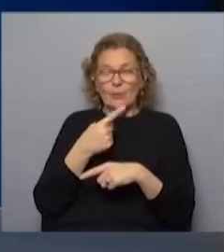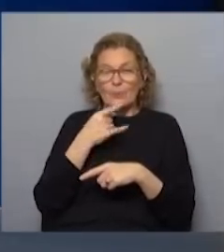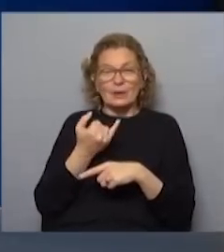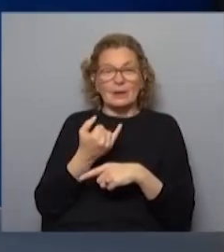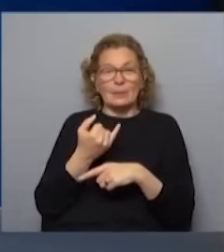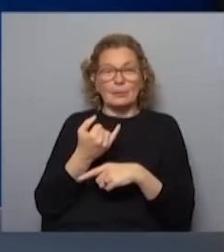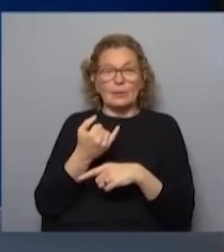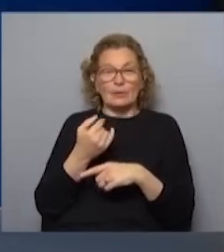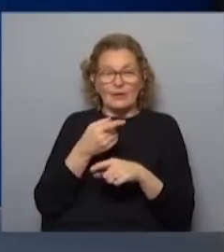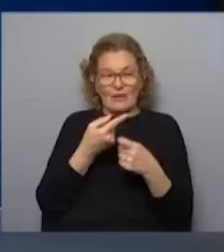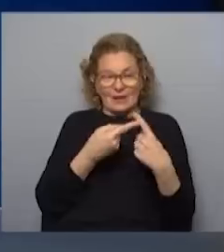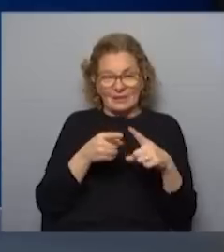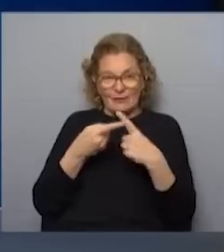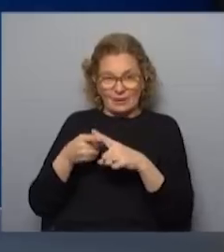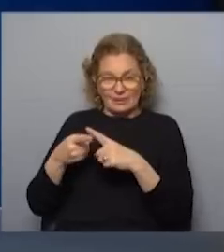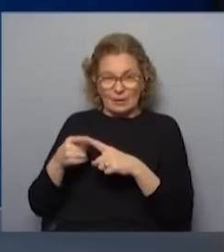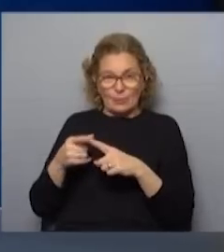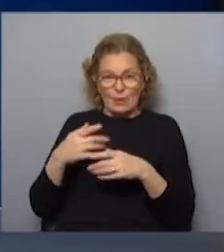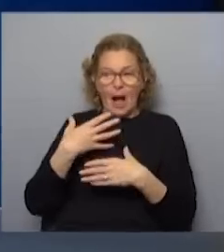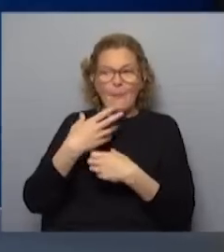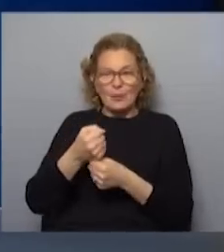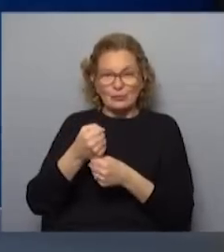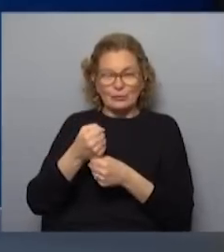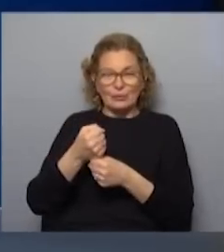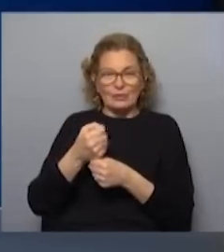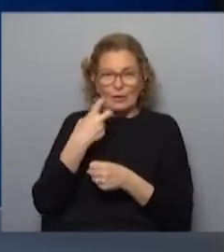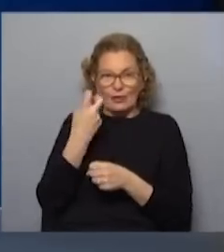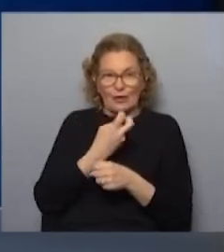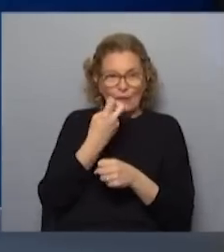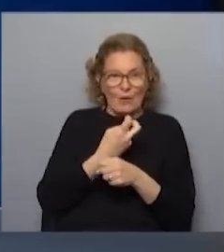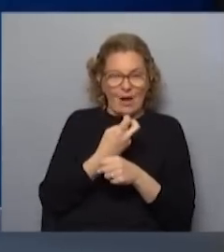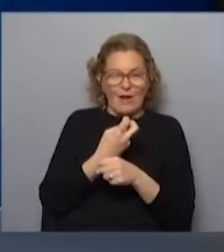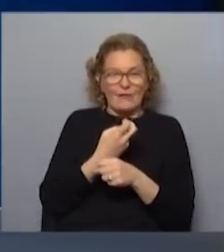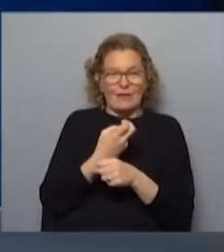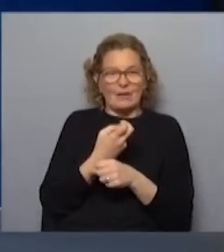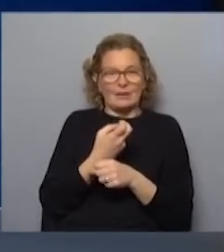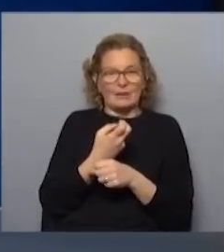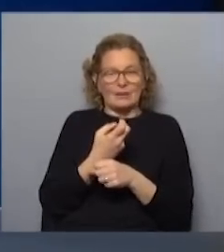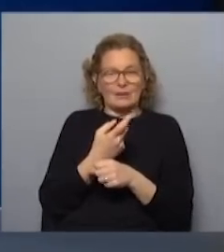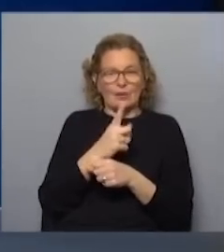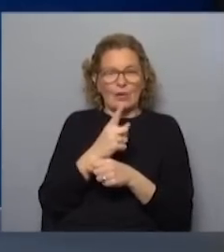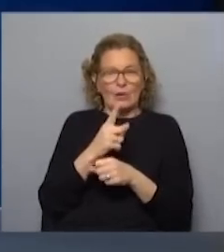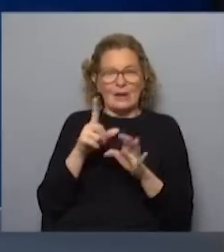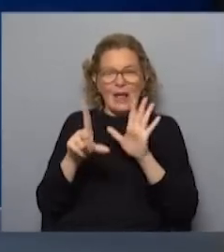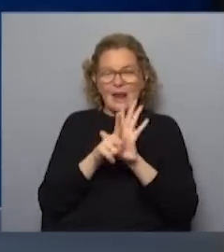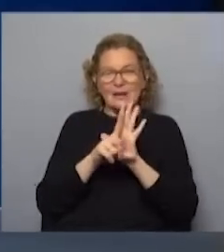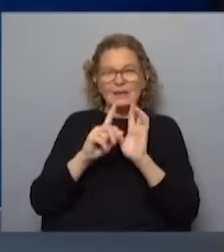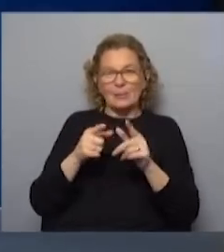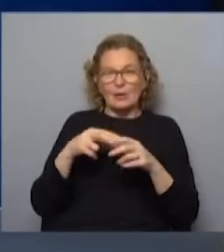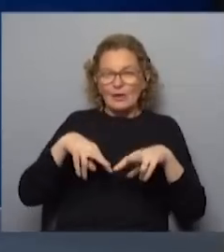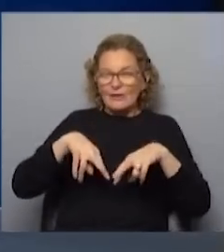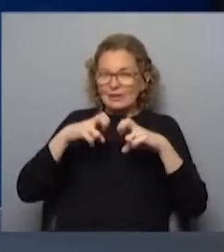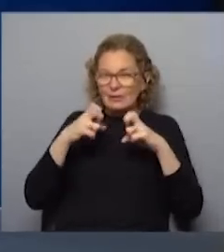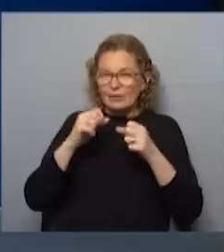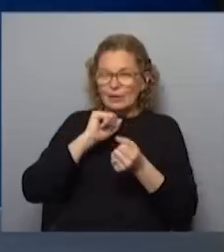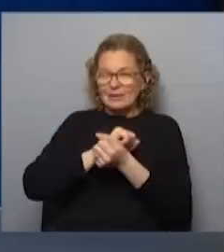de las actividades era un militante más de los que buscaban la la desaprobación de esa ley y bueno y la investigación